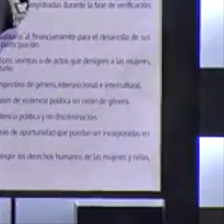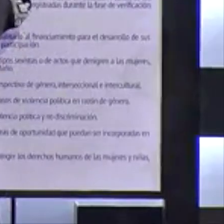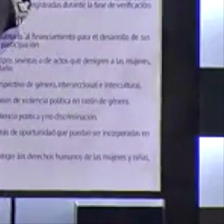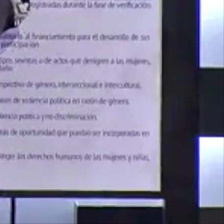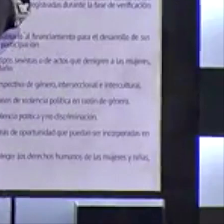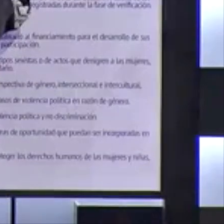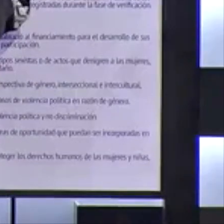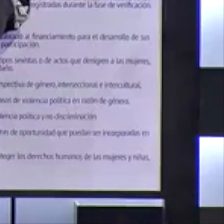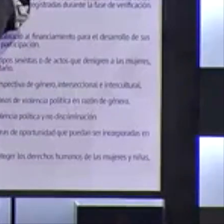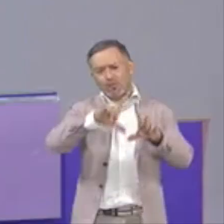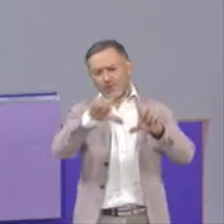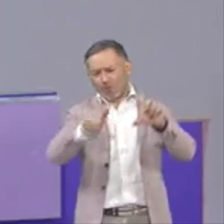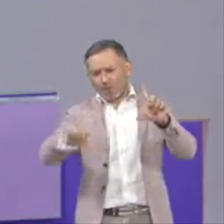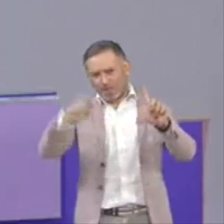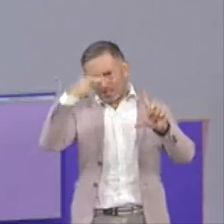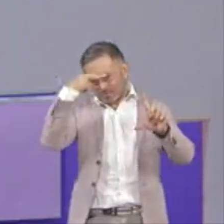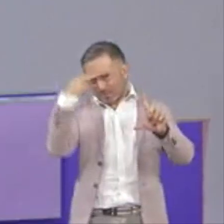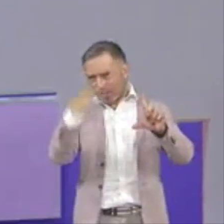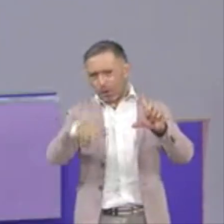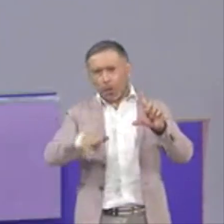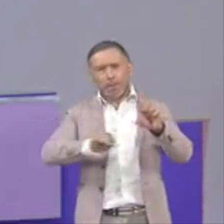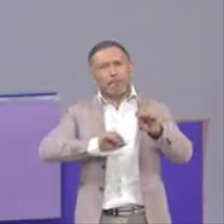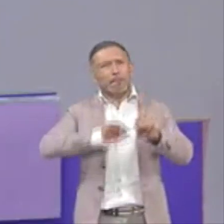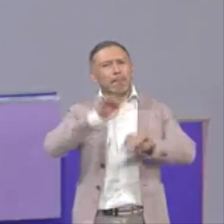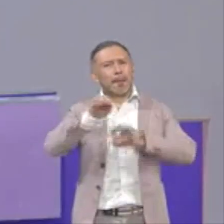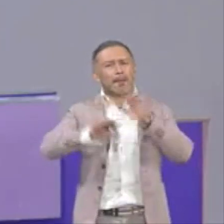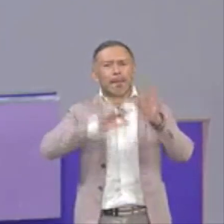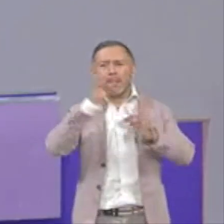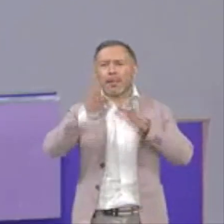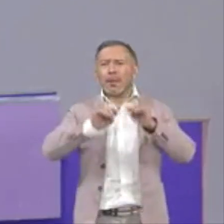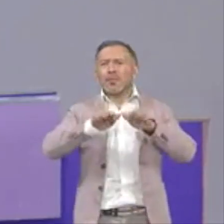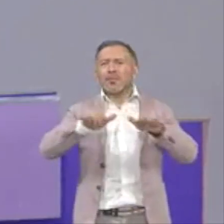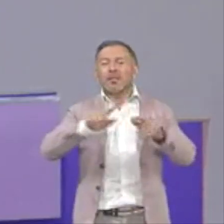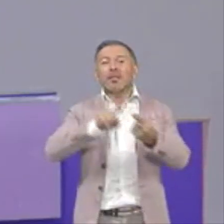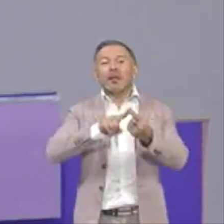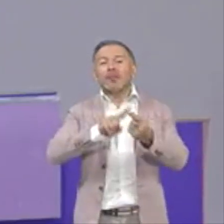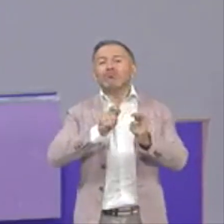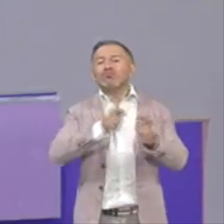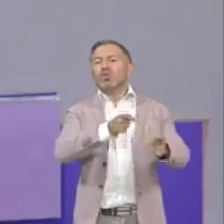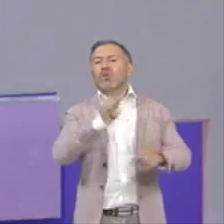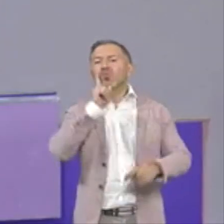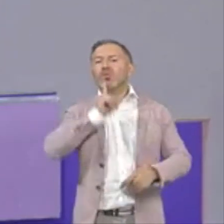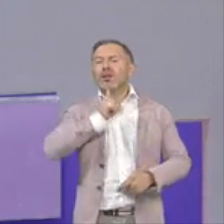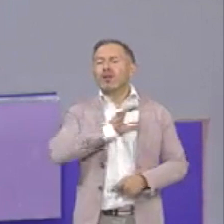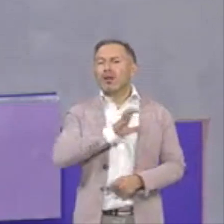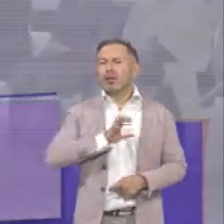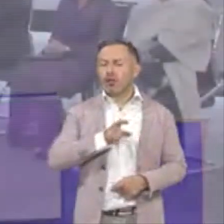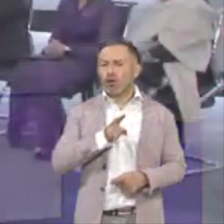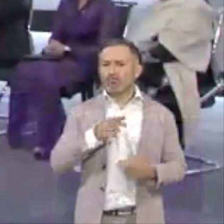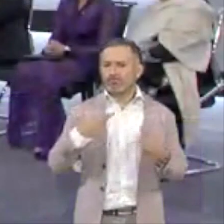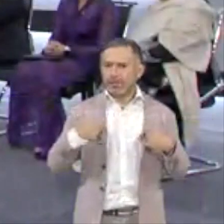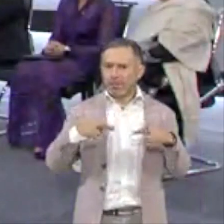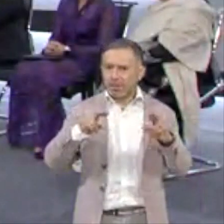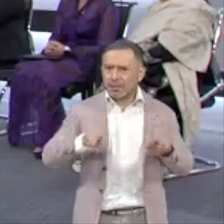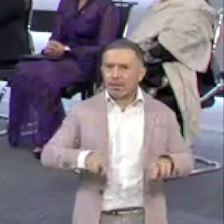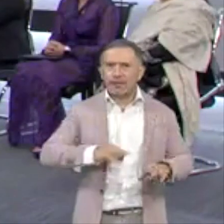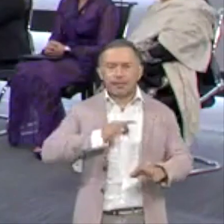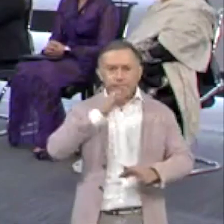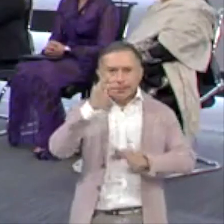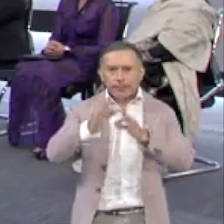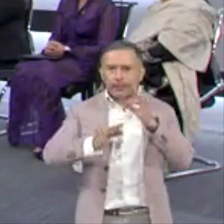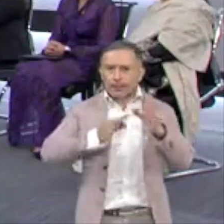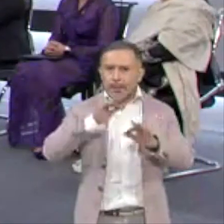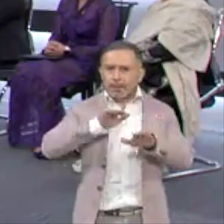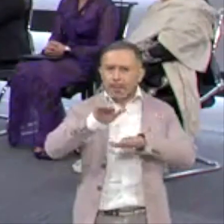contra las mujeres en razón de género al encabezar el encuentro la consejera presidenta del INE Guadalupe tadey celebró que por primera vez el Instituto signó